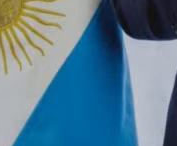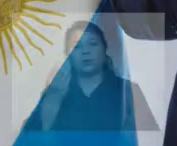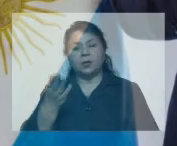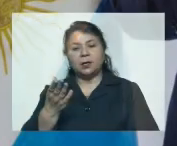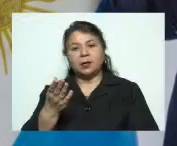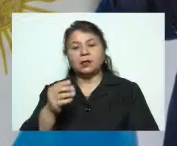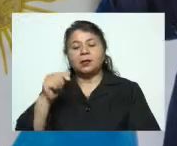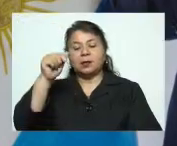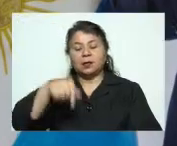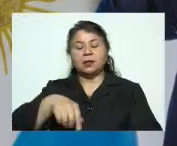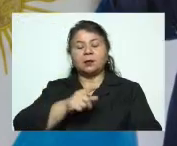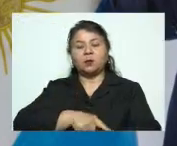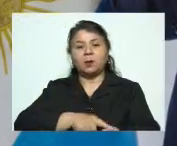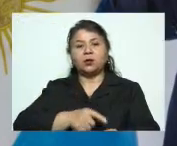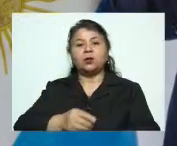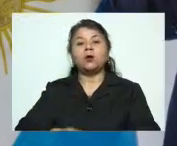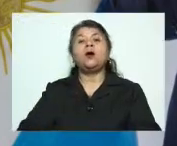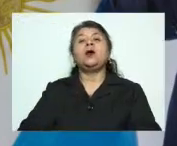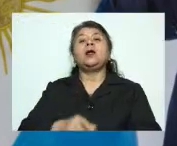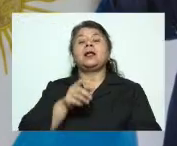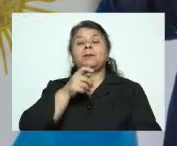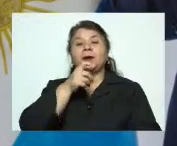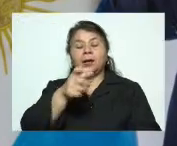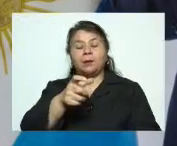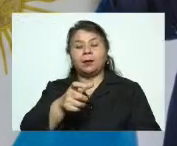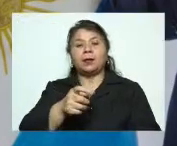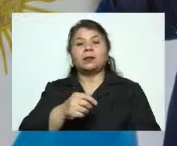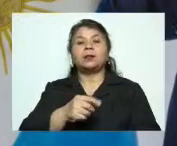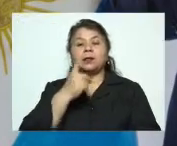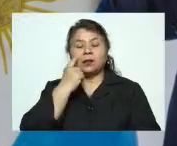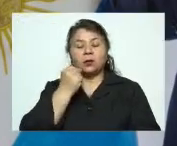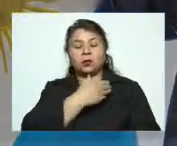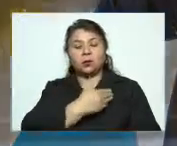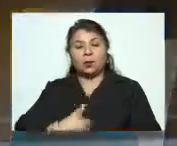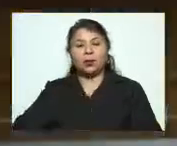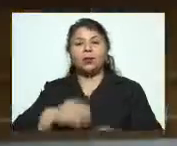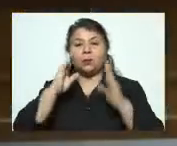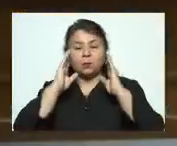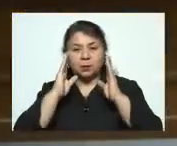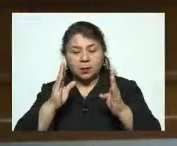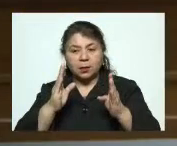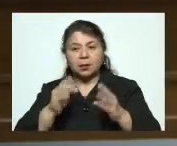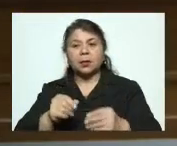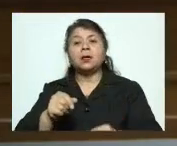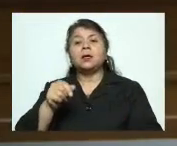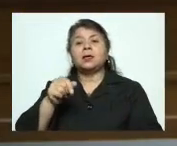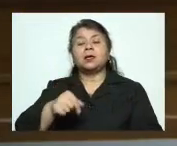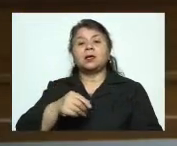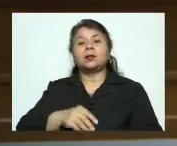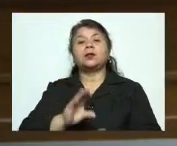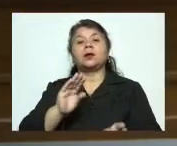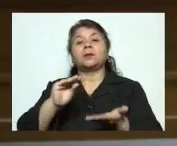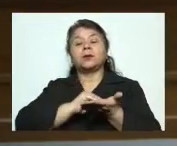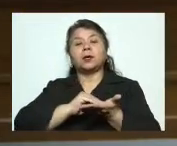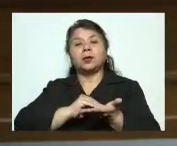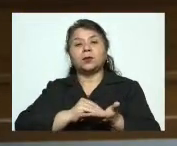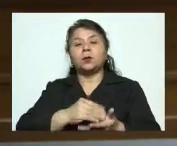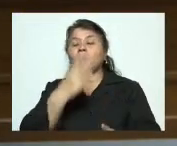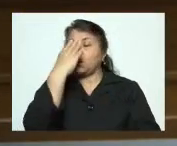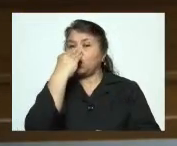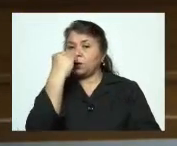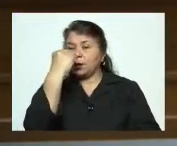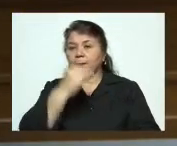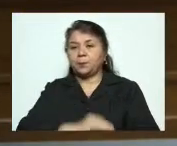días, a partir de este momento, escucharemos las palabras del señor gobernador de la provincia, doctor Sergio